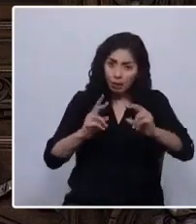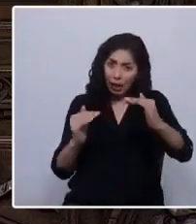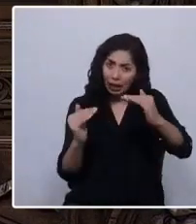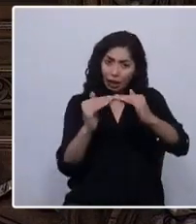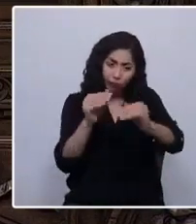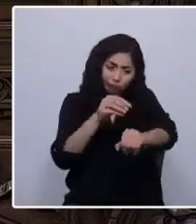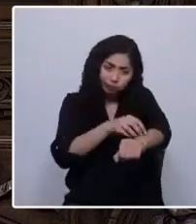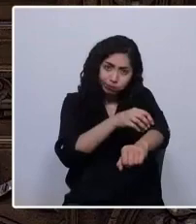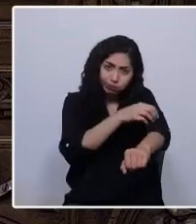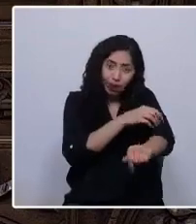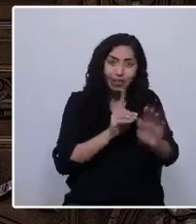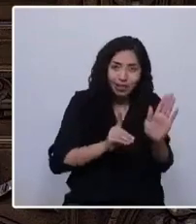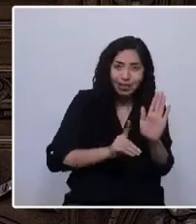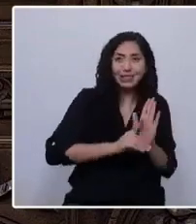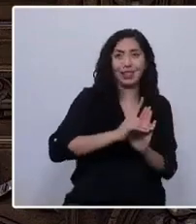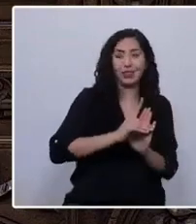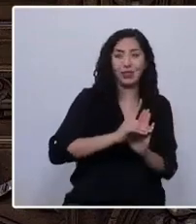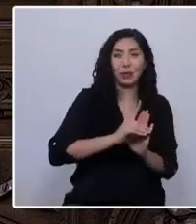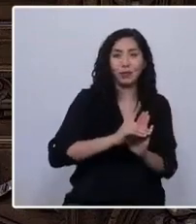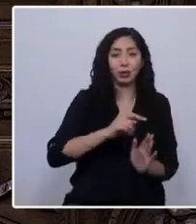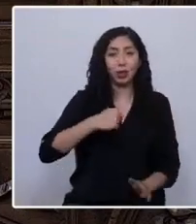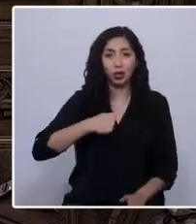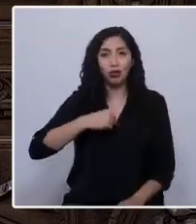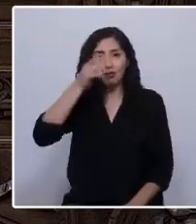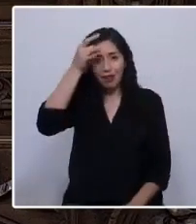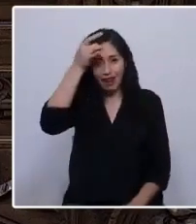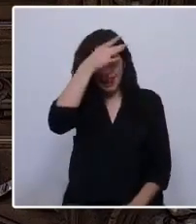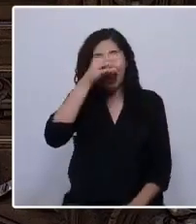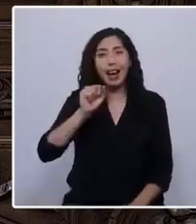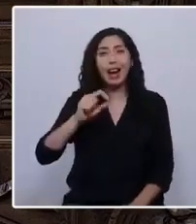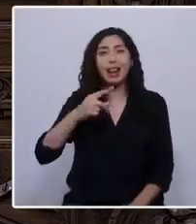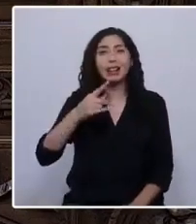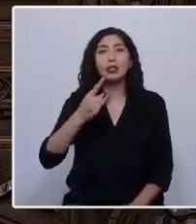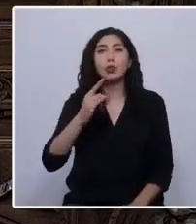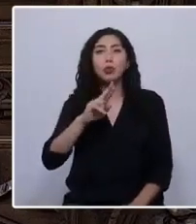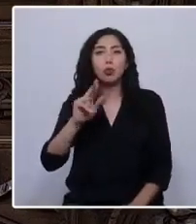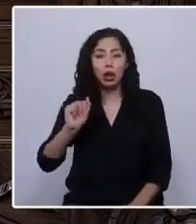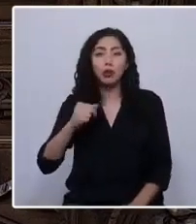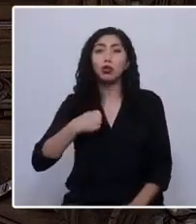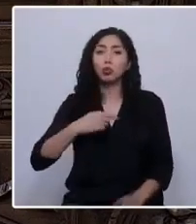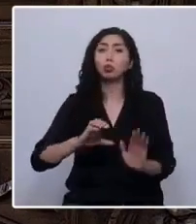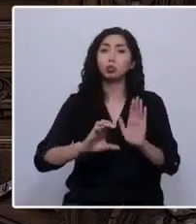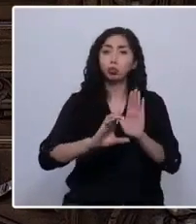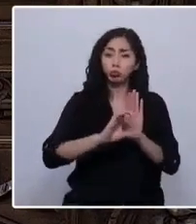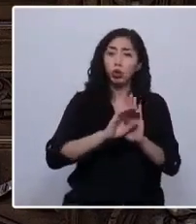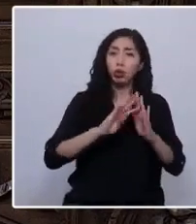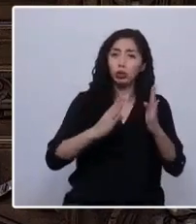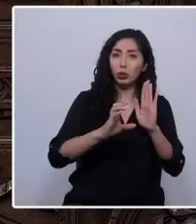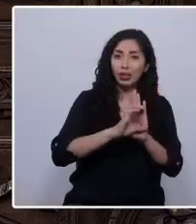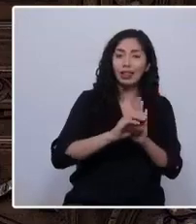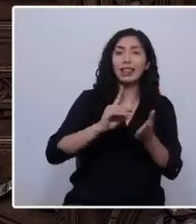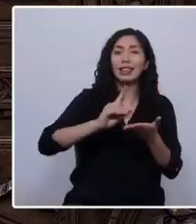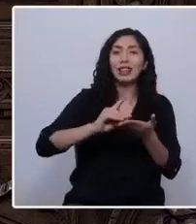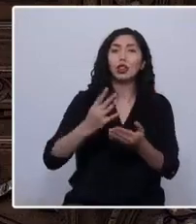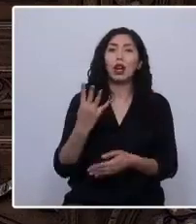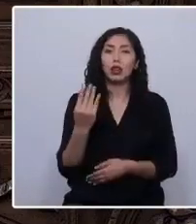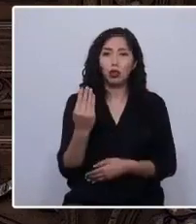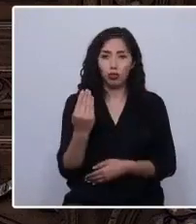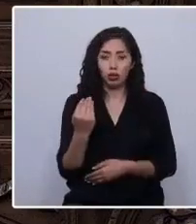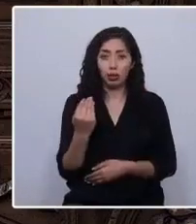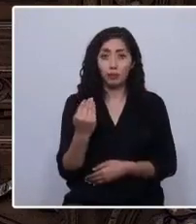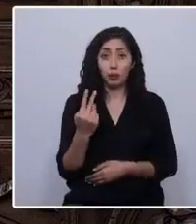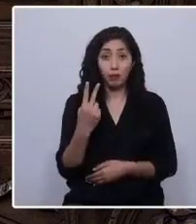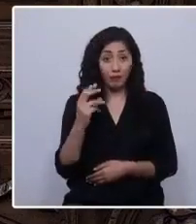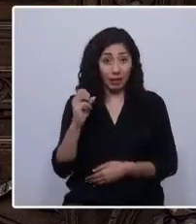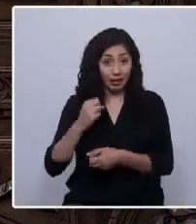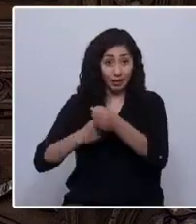territorial. Soy Ignacio Achurra, constituyente por el Distrito 14. Hace 20